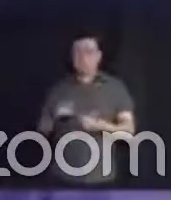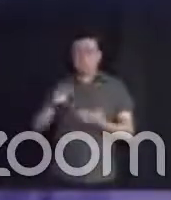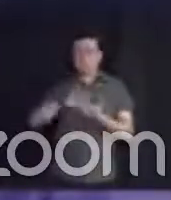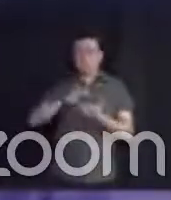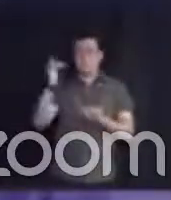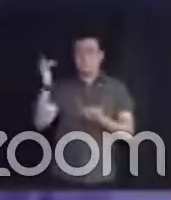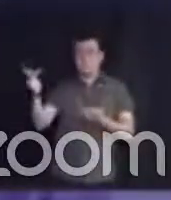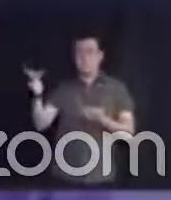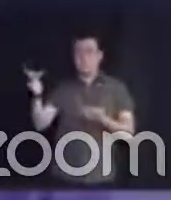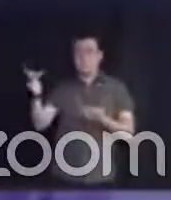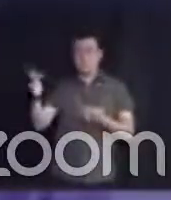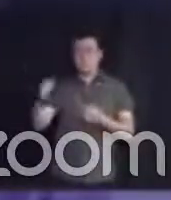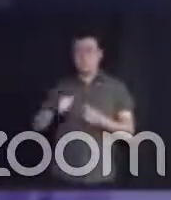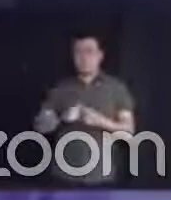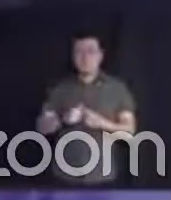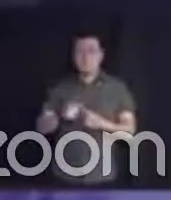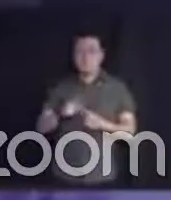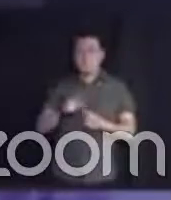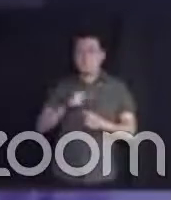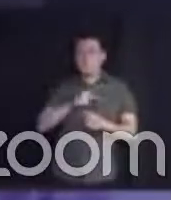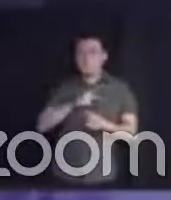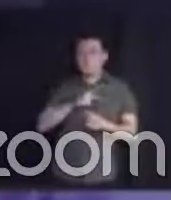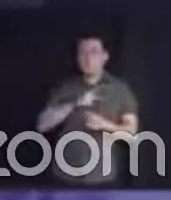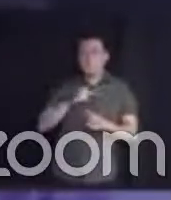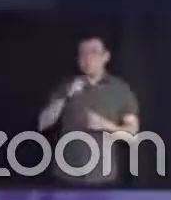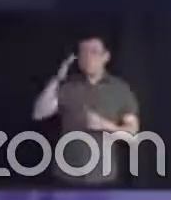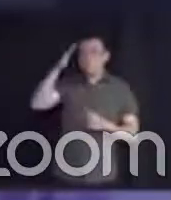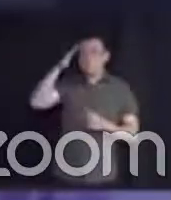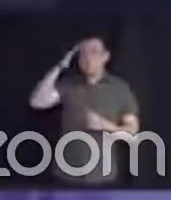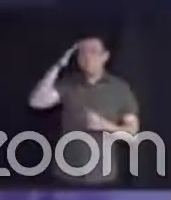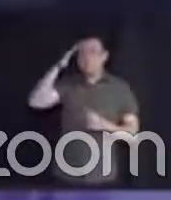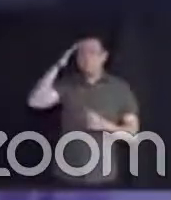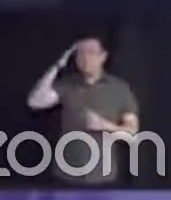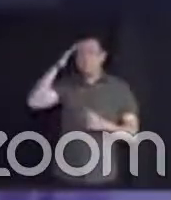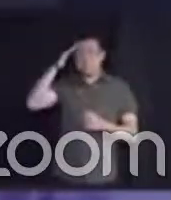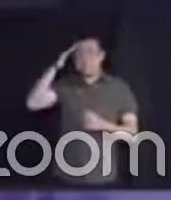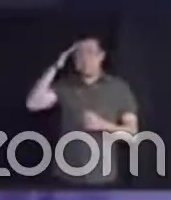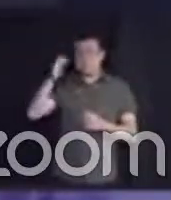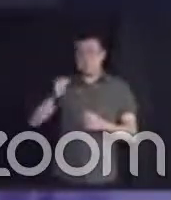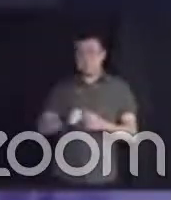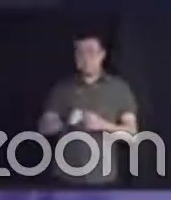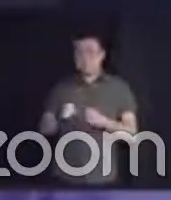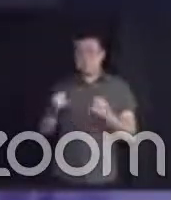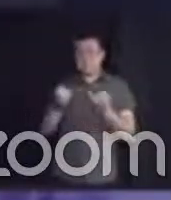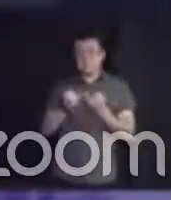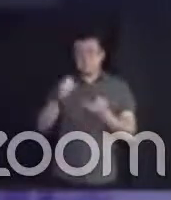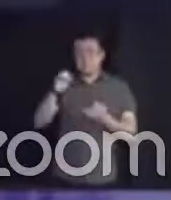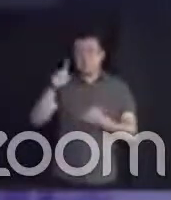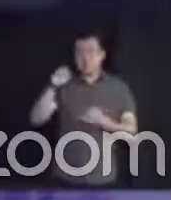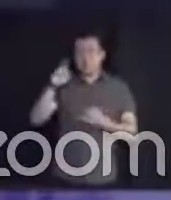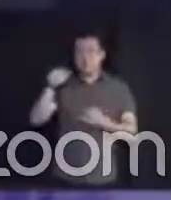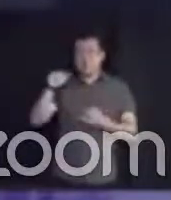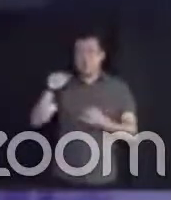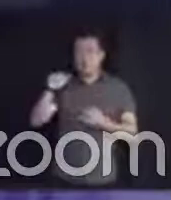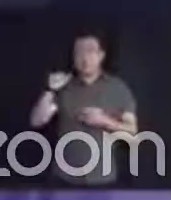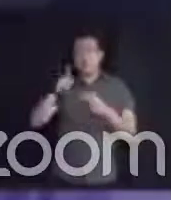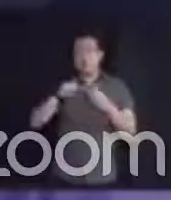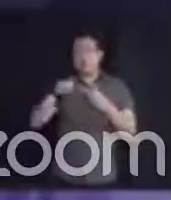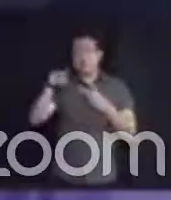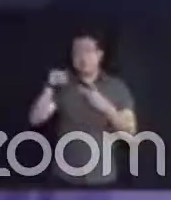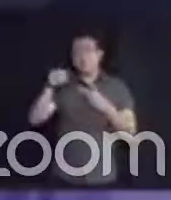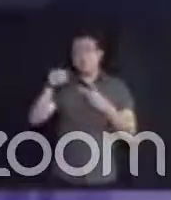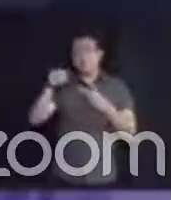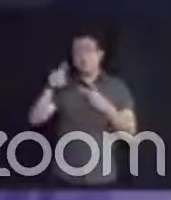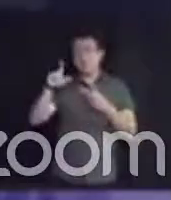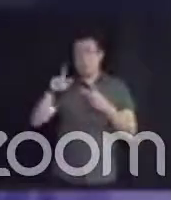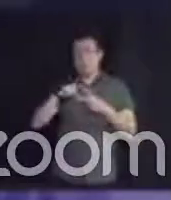Gracias a mis patrocinadores, a Olivia y a Manuel,